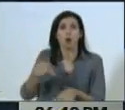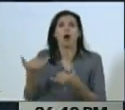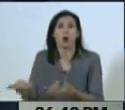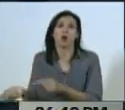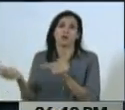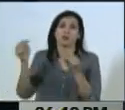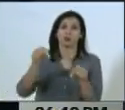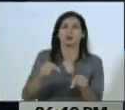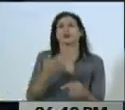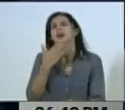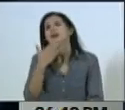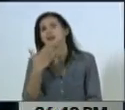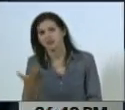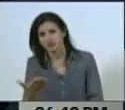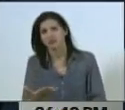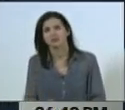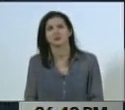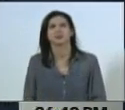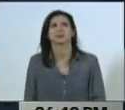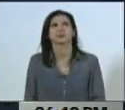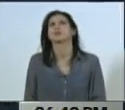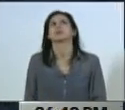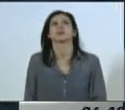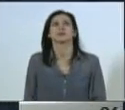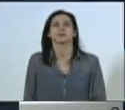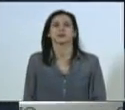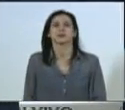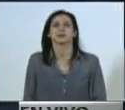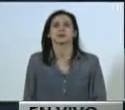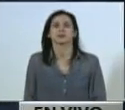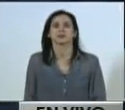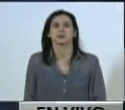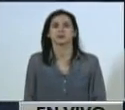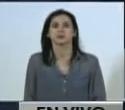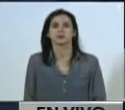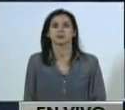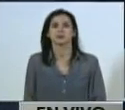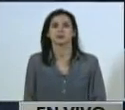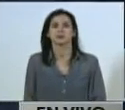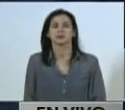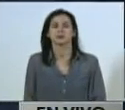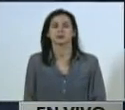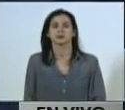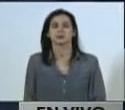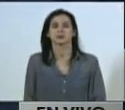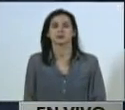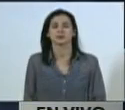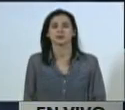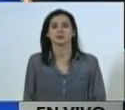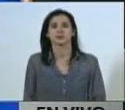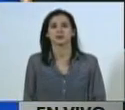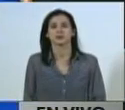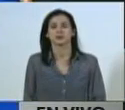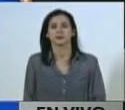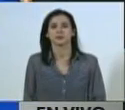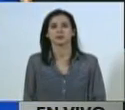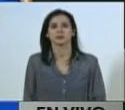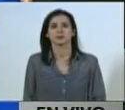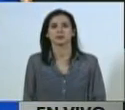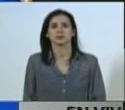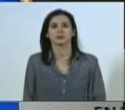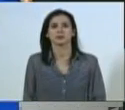para agradecerle. When I came in November 2016, I recall we were in the midst